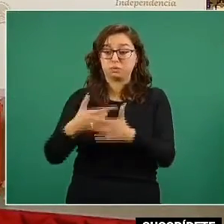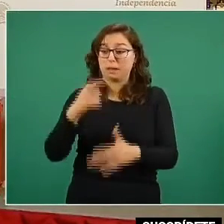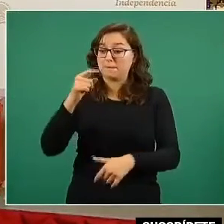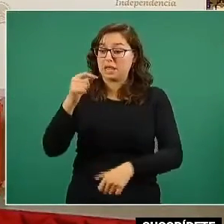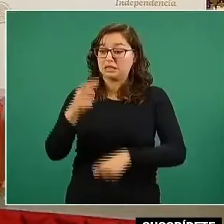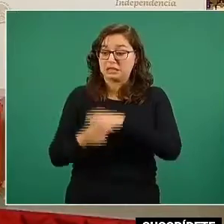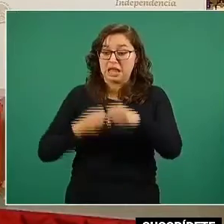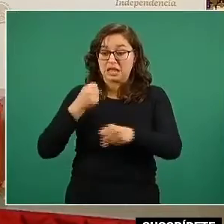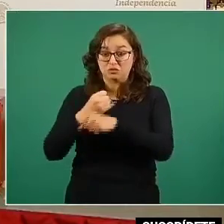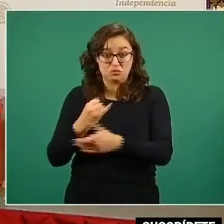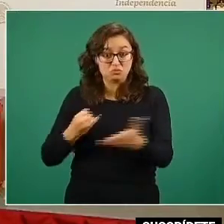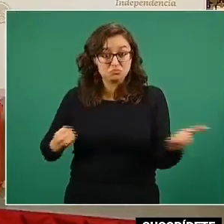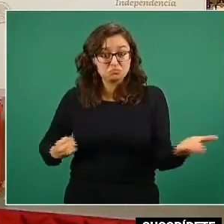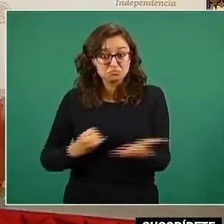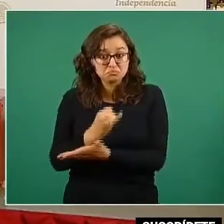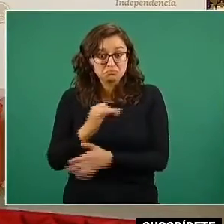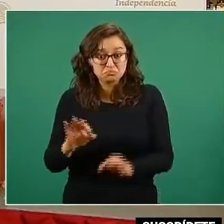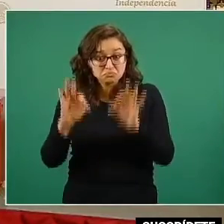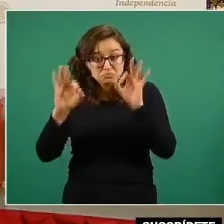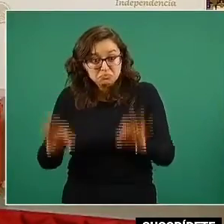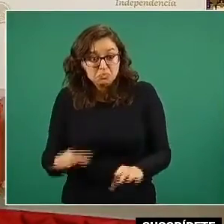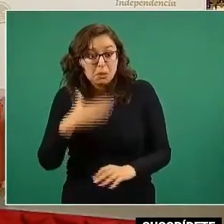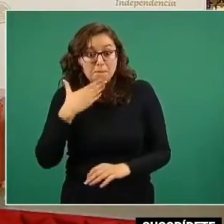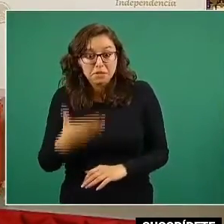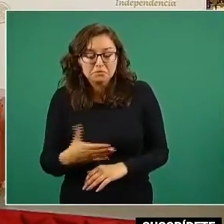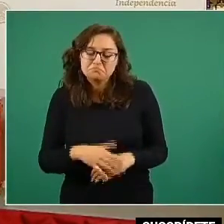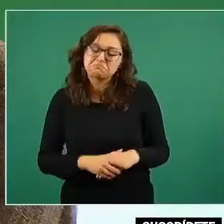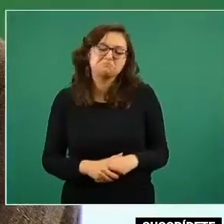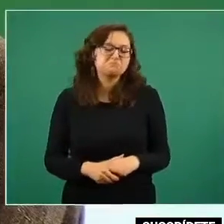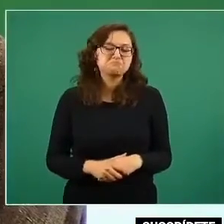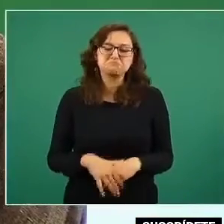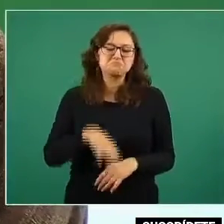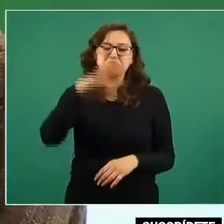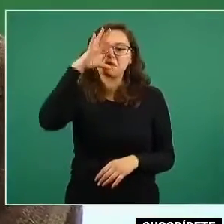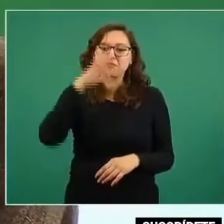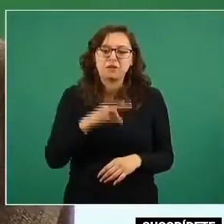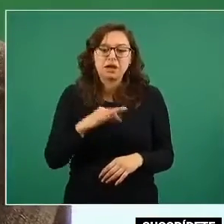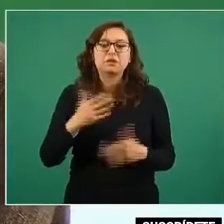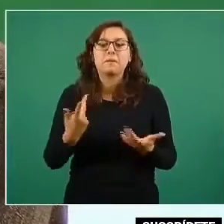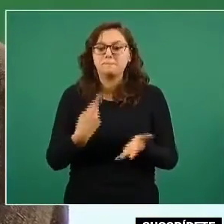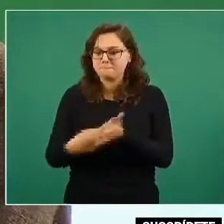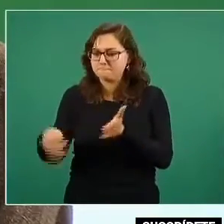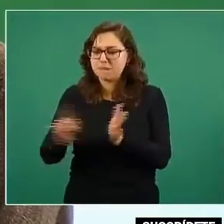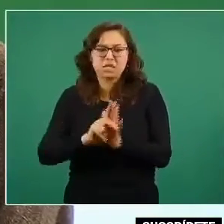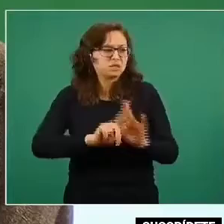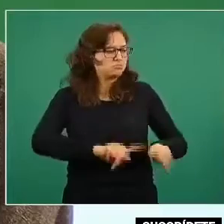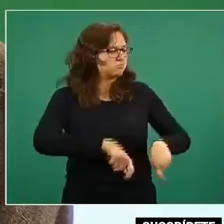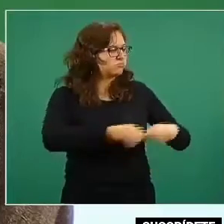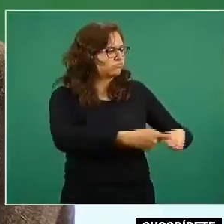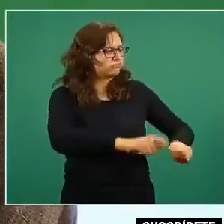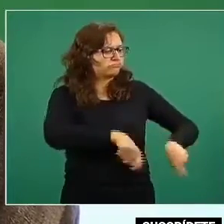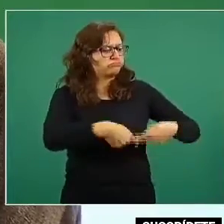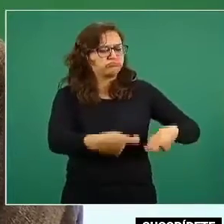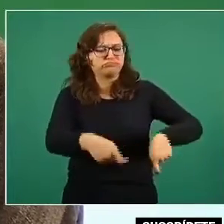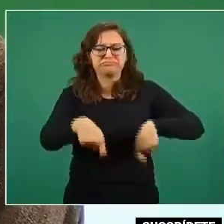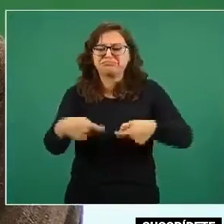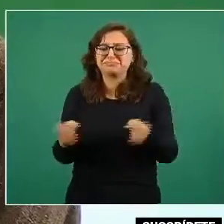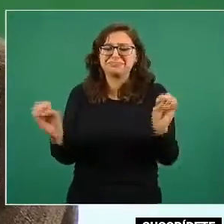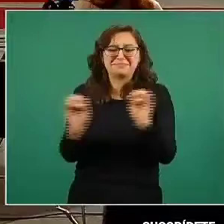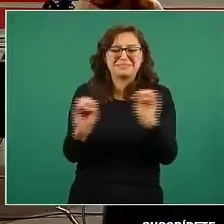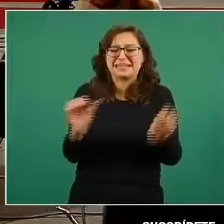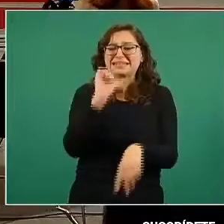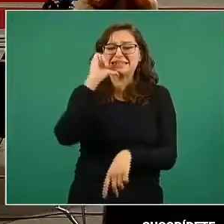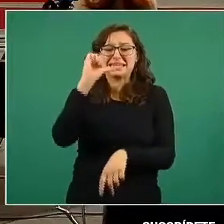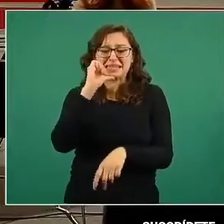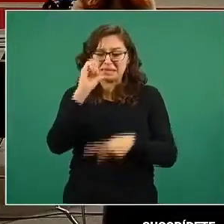apropiadas para formar a este personal de salud, para abrir las plazas laborales para este personal de salud, para contratar a